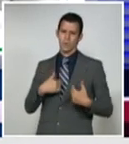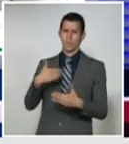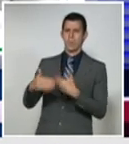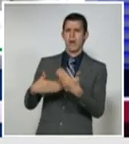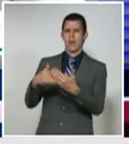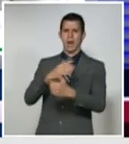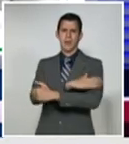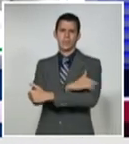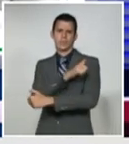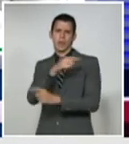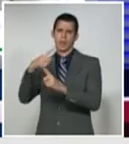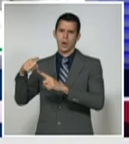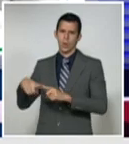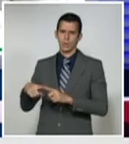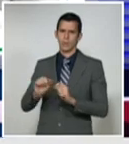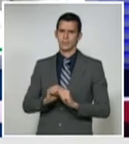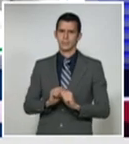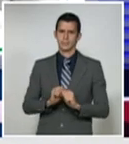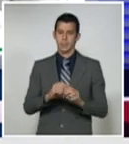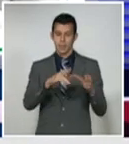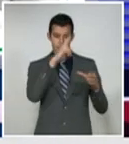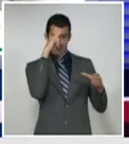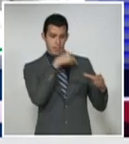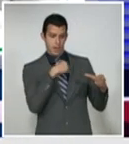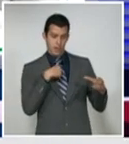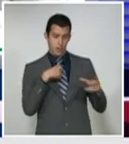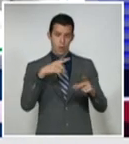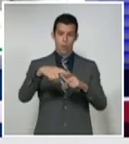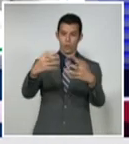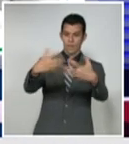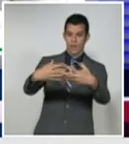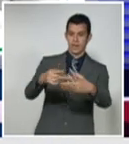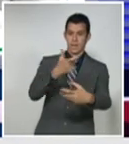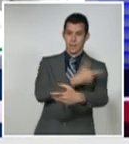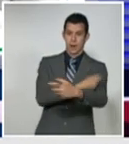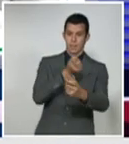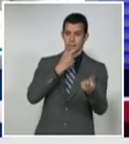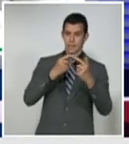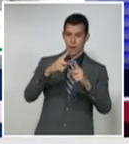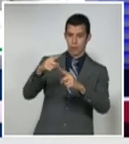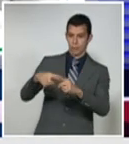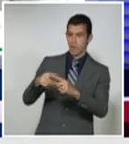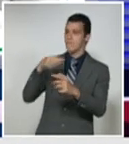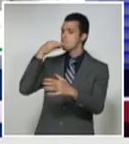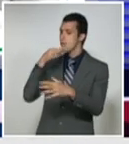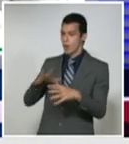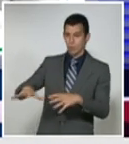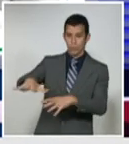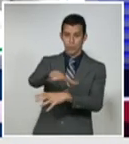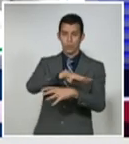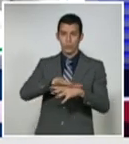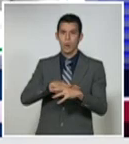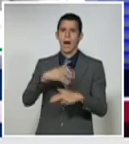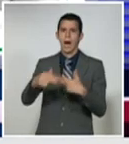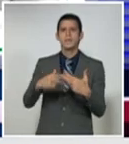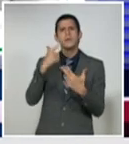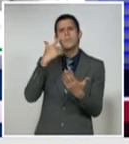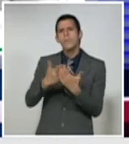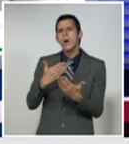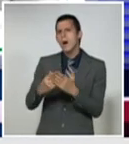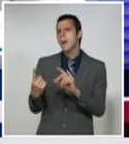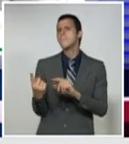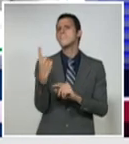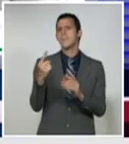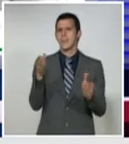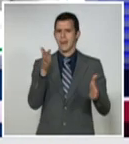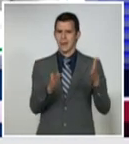de los estudios, ensayos clínicos fase 3 de este candidato vacunal del Instituto Finlay de Vacunas. A propósito,